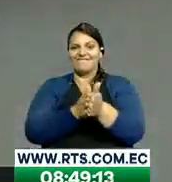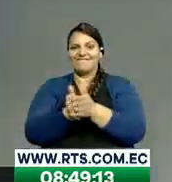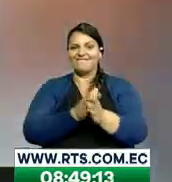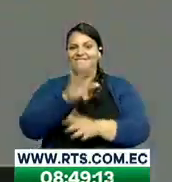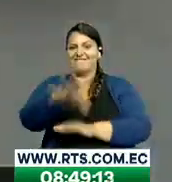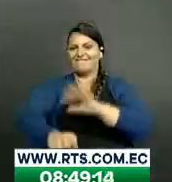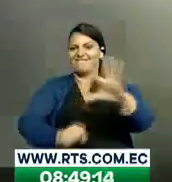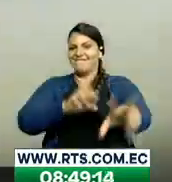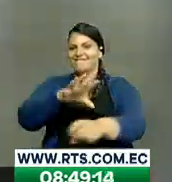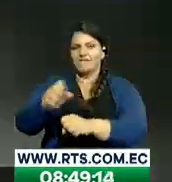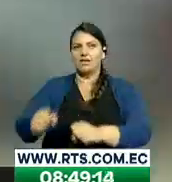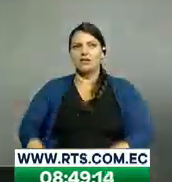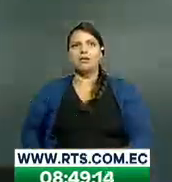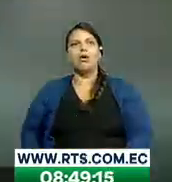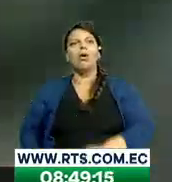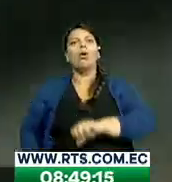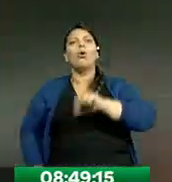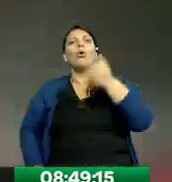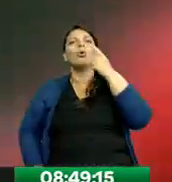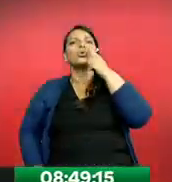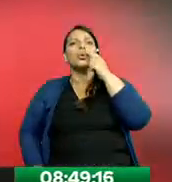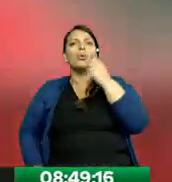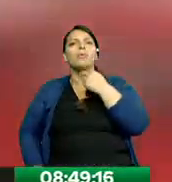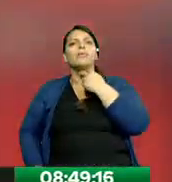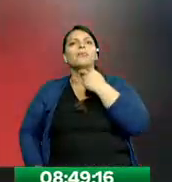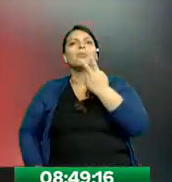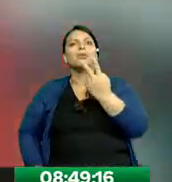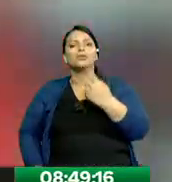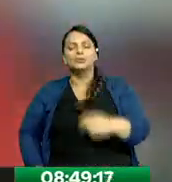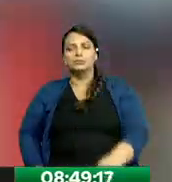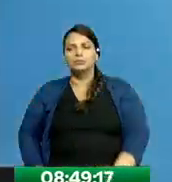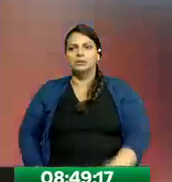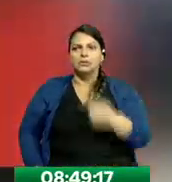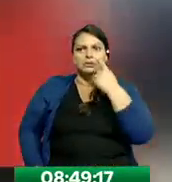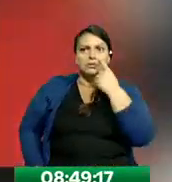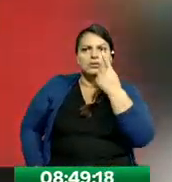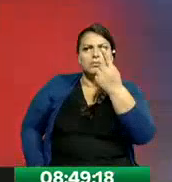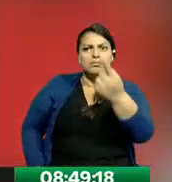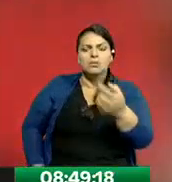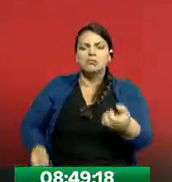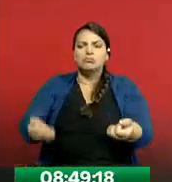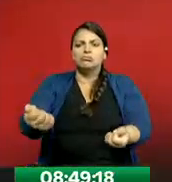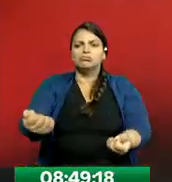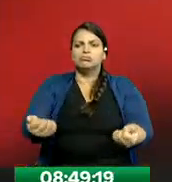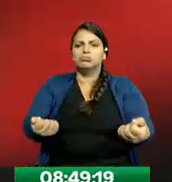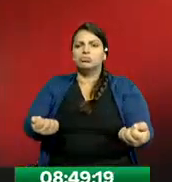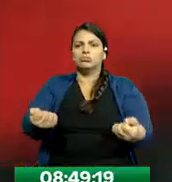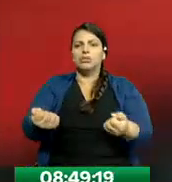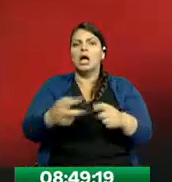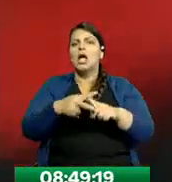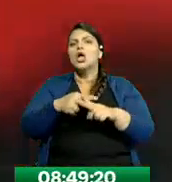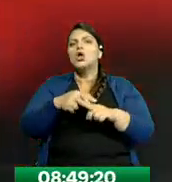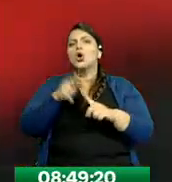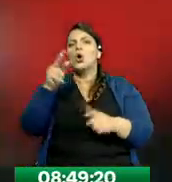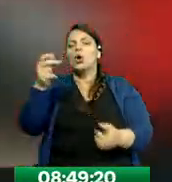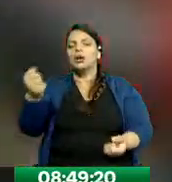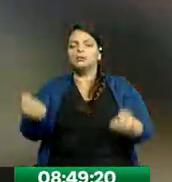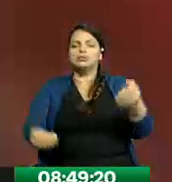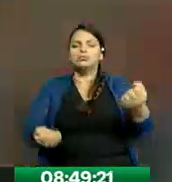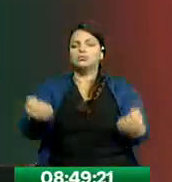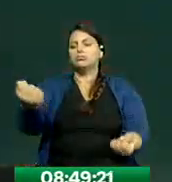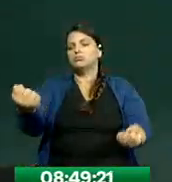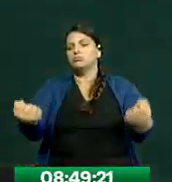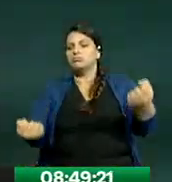La gente saqueando, un accidente de un camión, se están robando las colas,